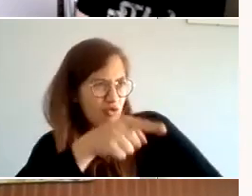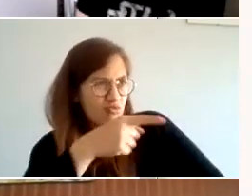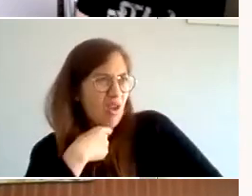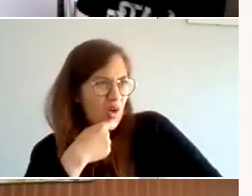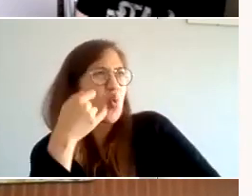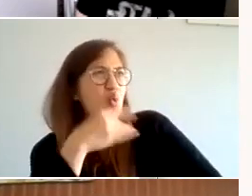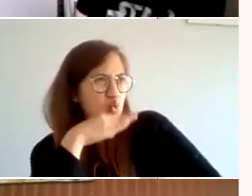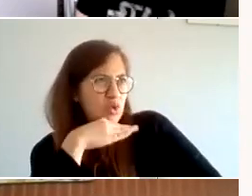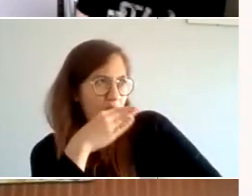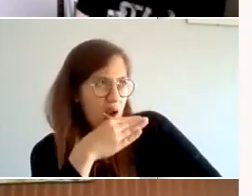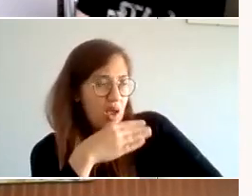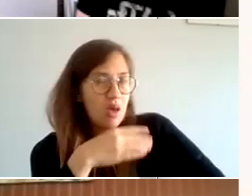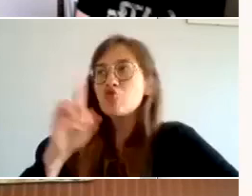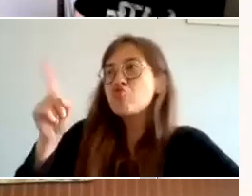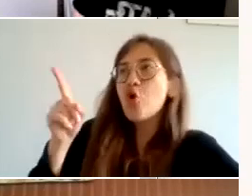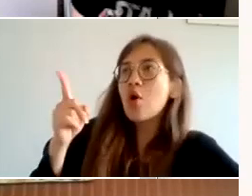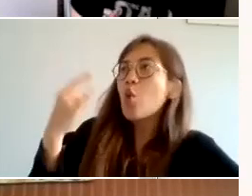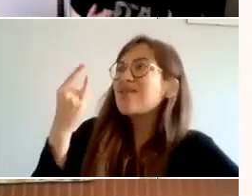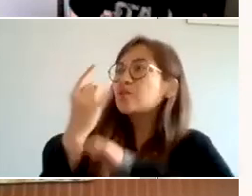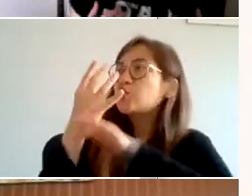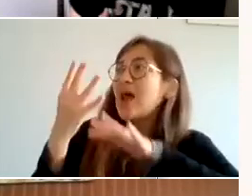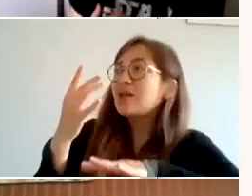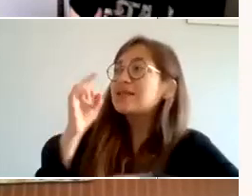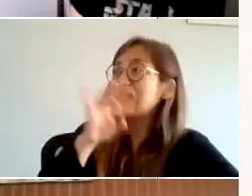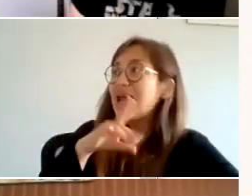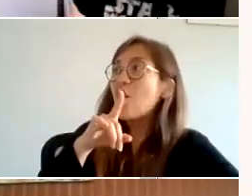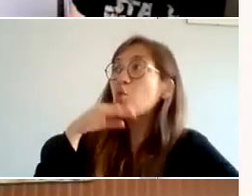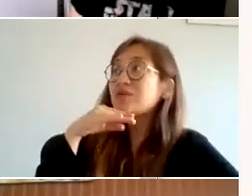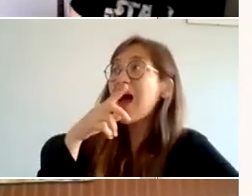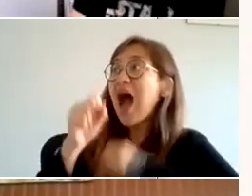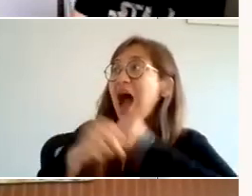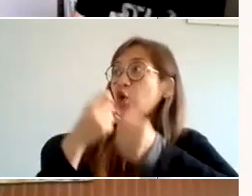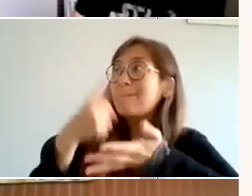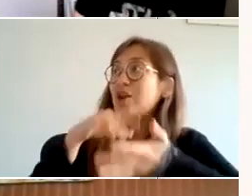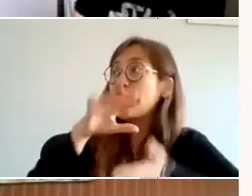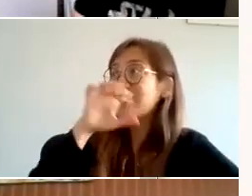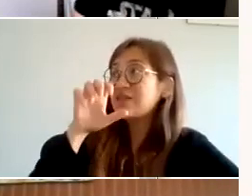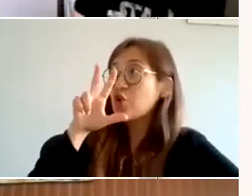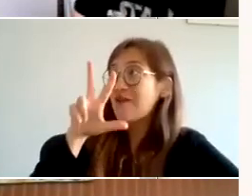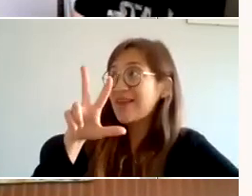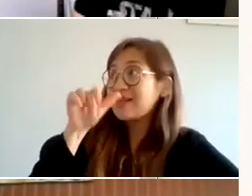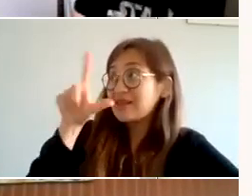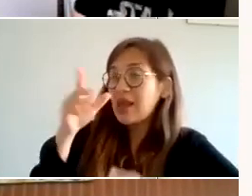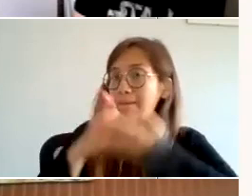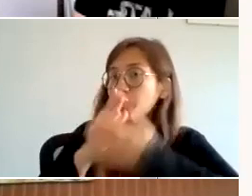año 97 y lo está renovando. Entonces yo no puedo utilizarlo, ¿ya?